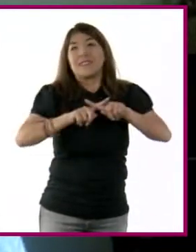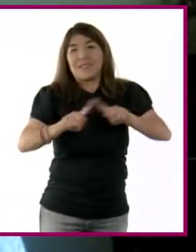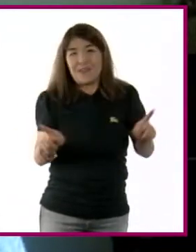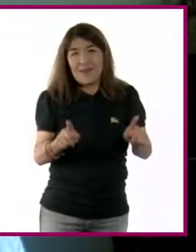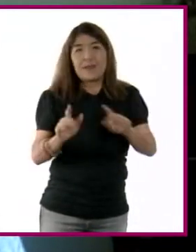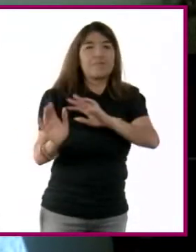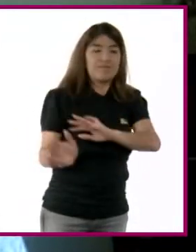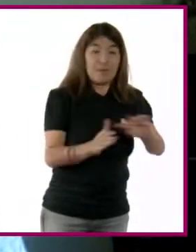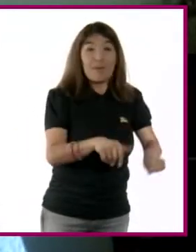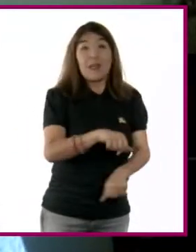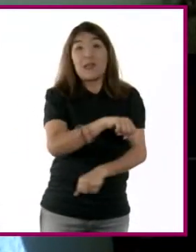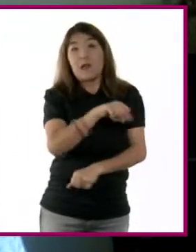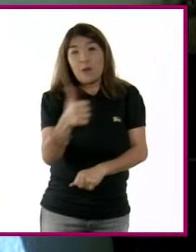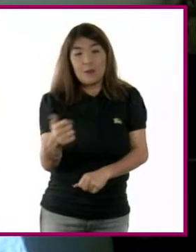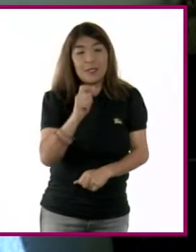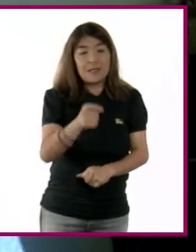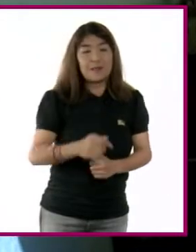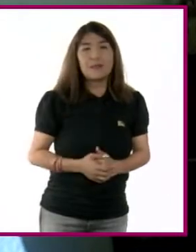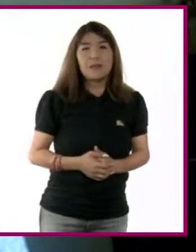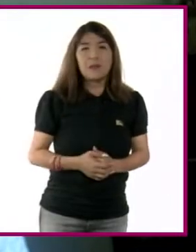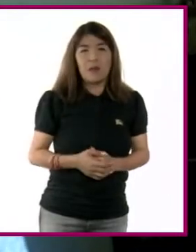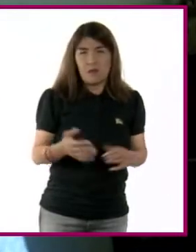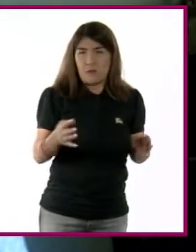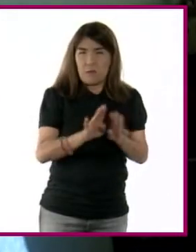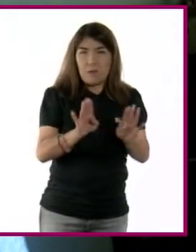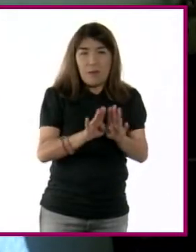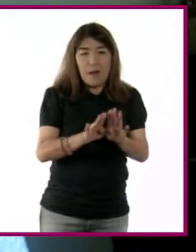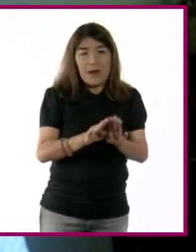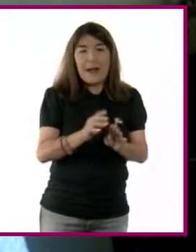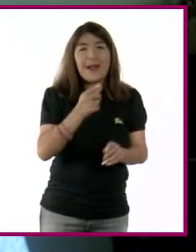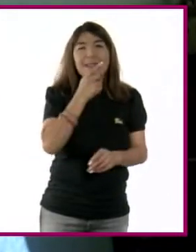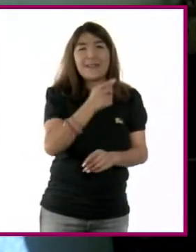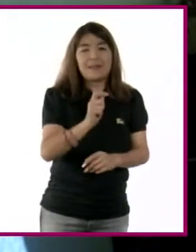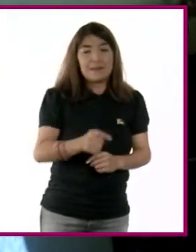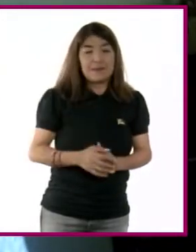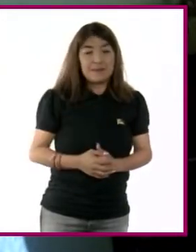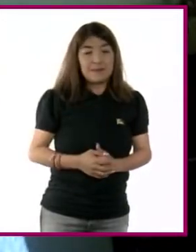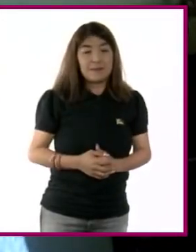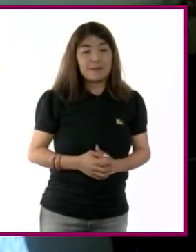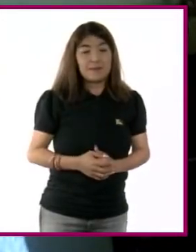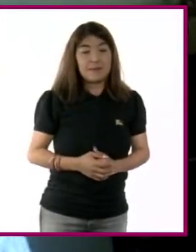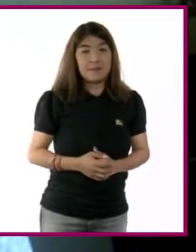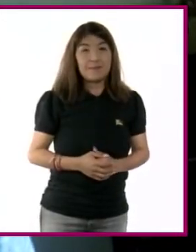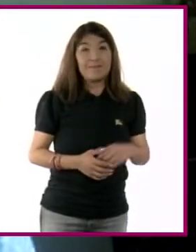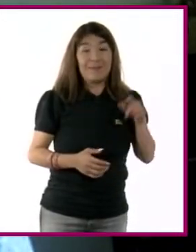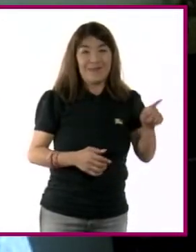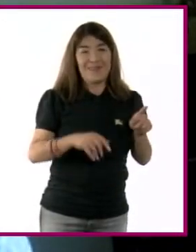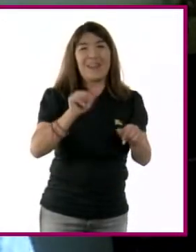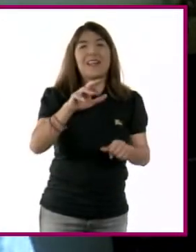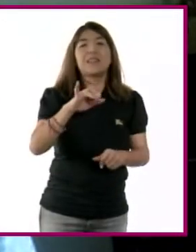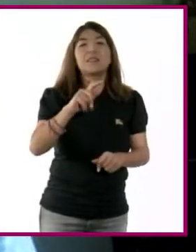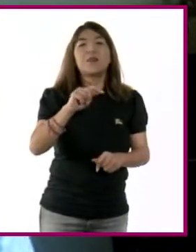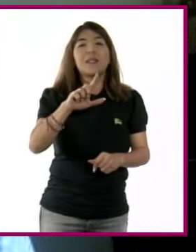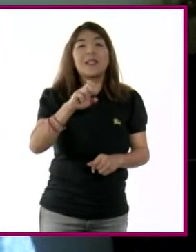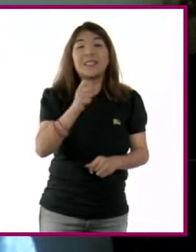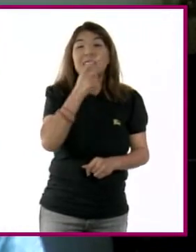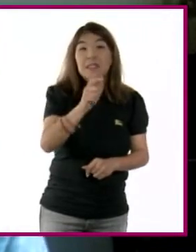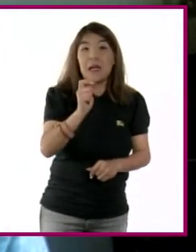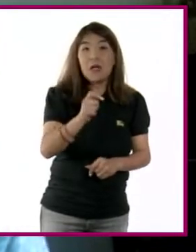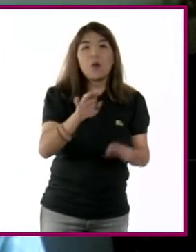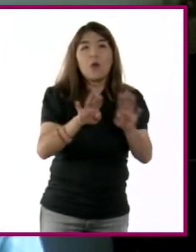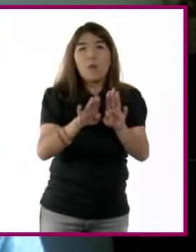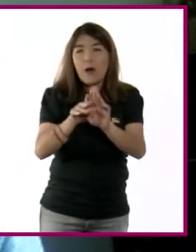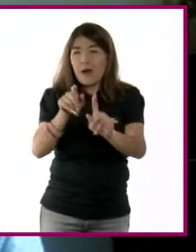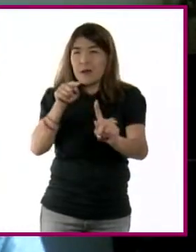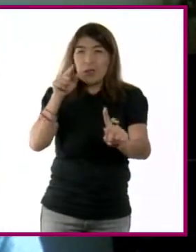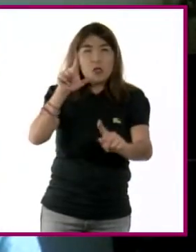relación a este tema de alcanzar verdades, como decía Aristóteles, creo que hay un punto importante, que es